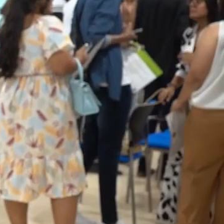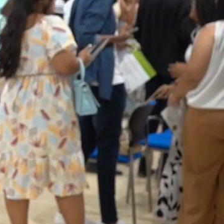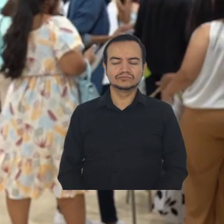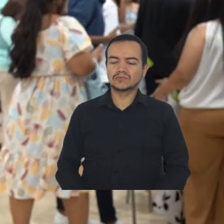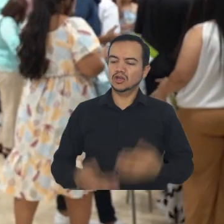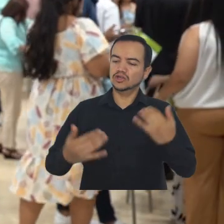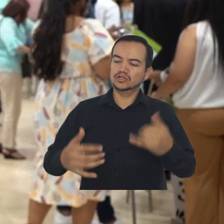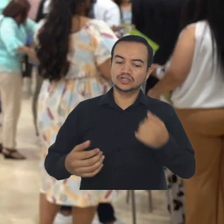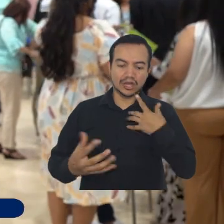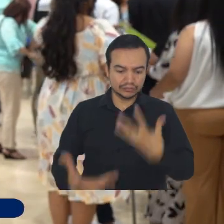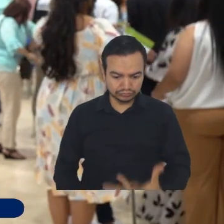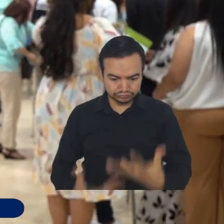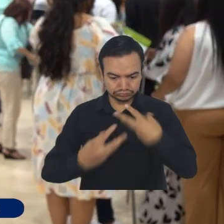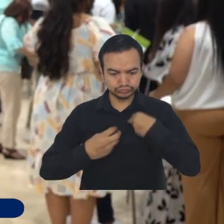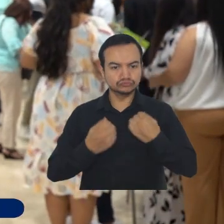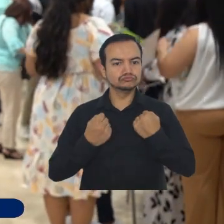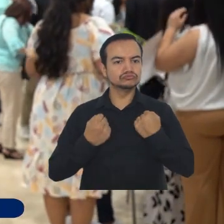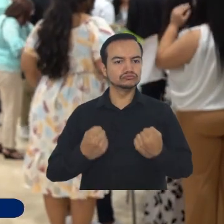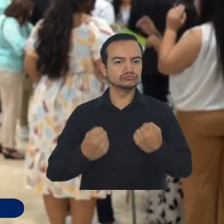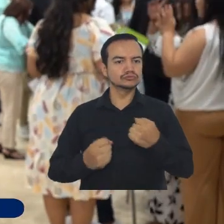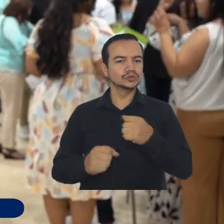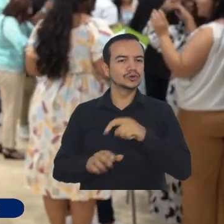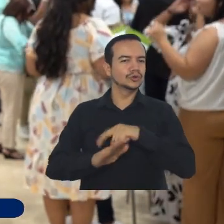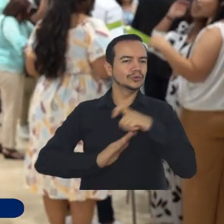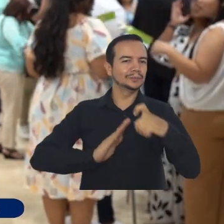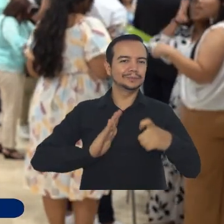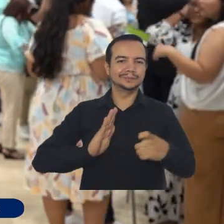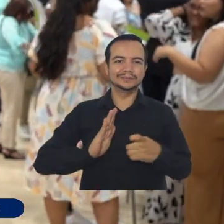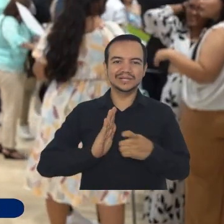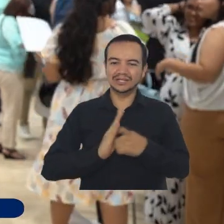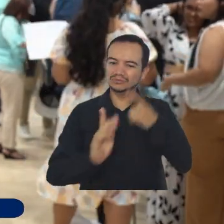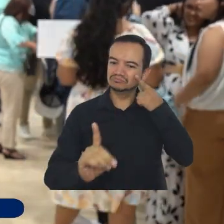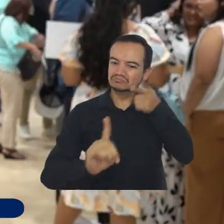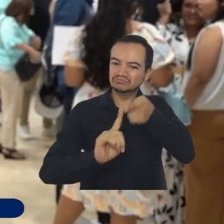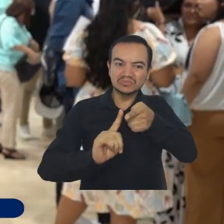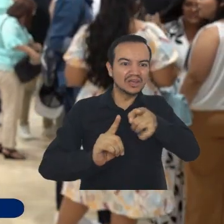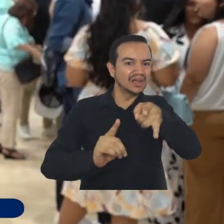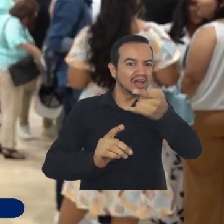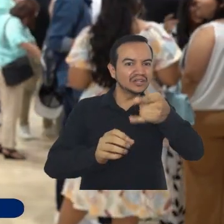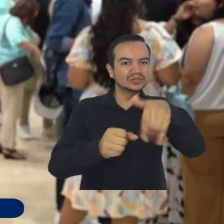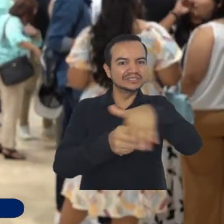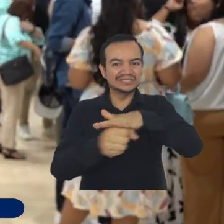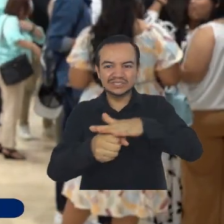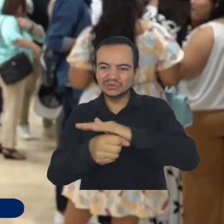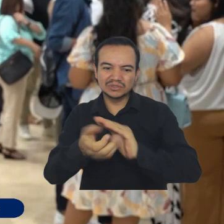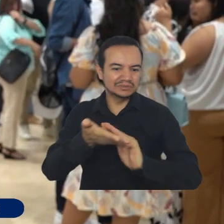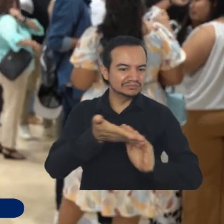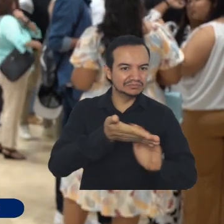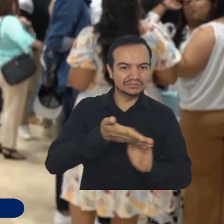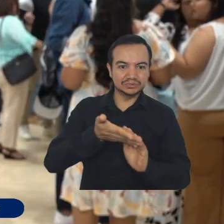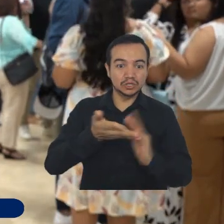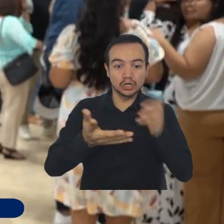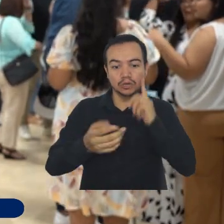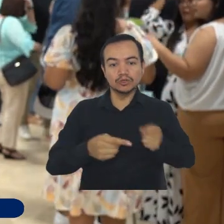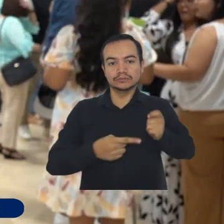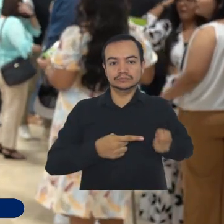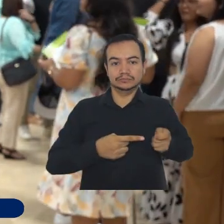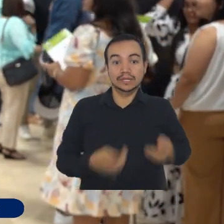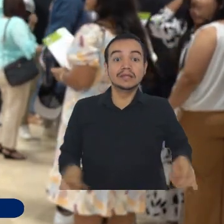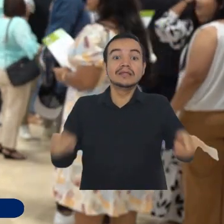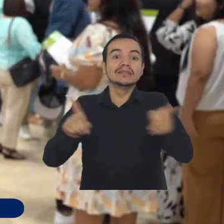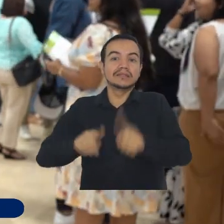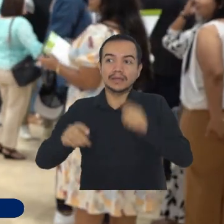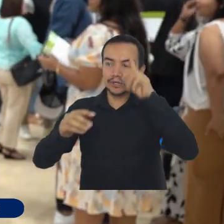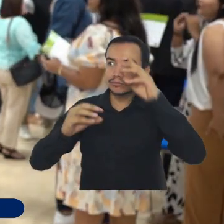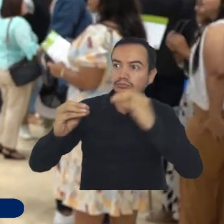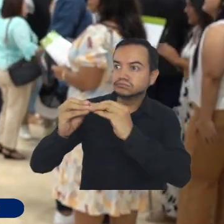Creo que nosotros estamos preparados en un 100% para los retos que se vengan, no solamente como juristas, sino